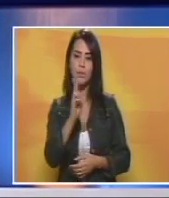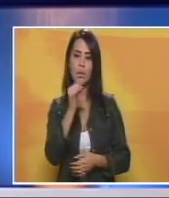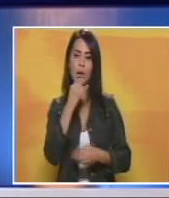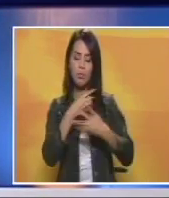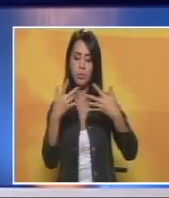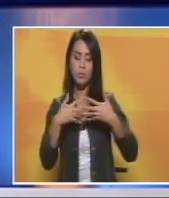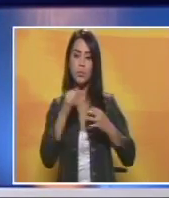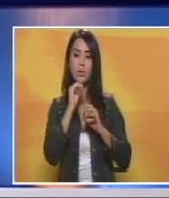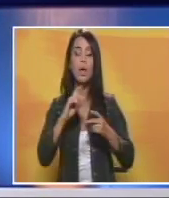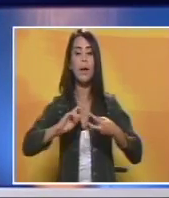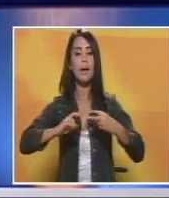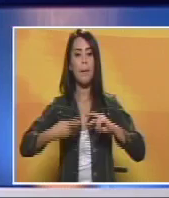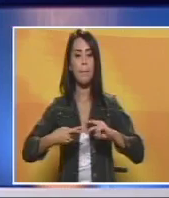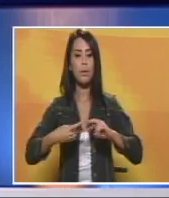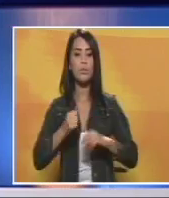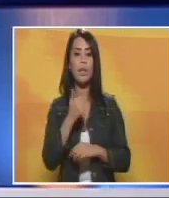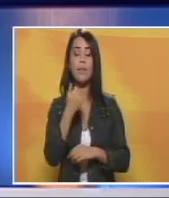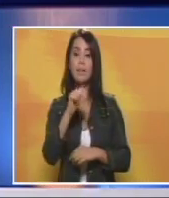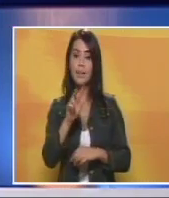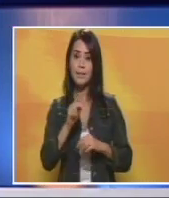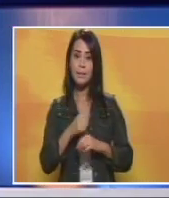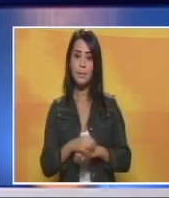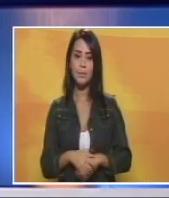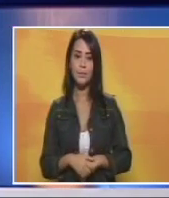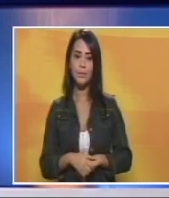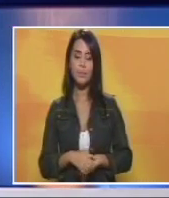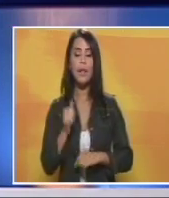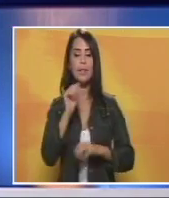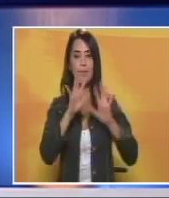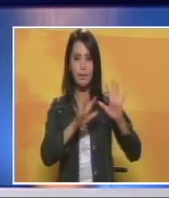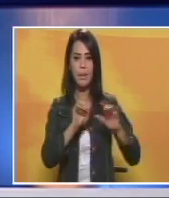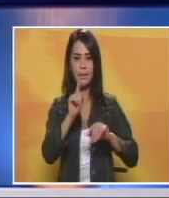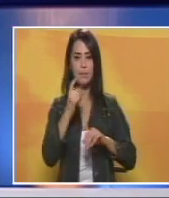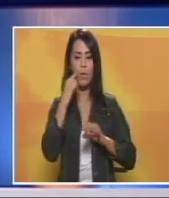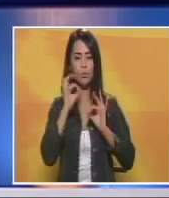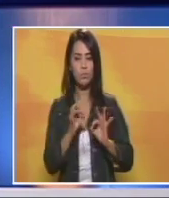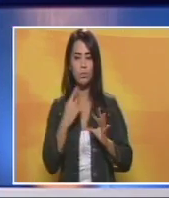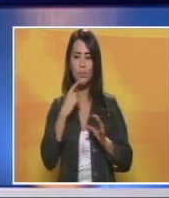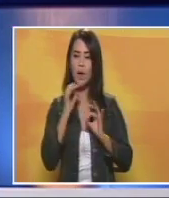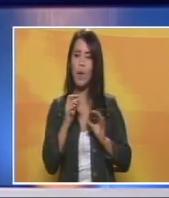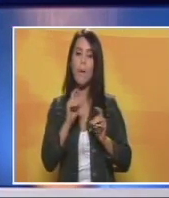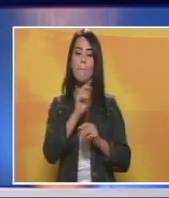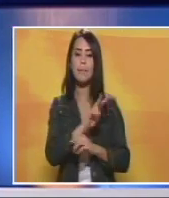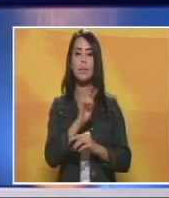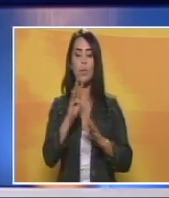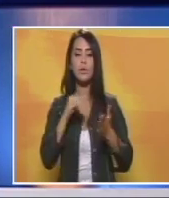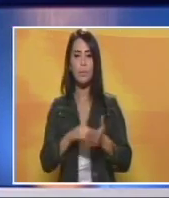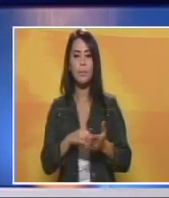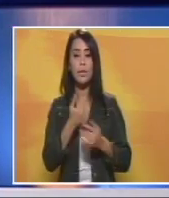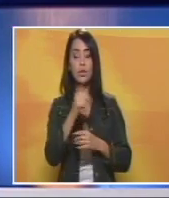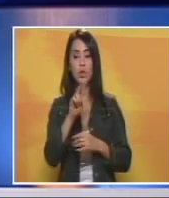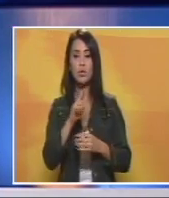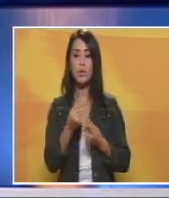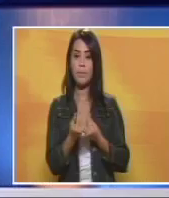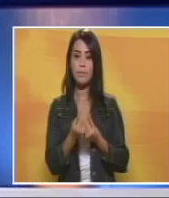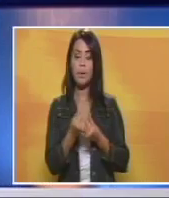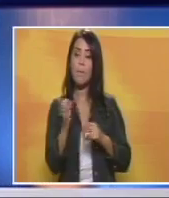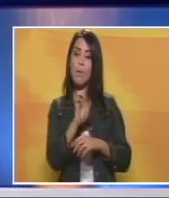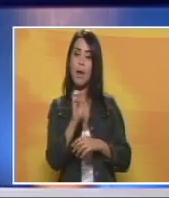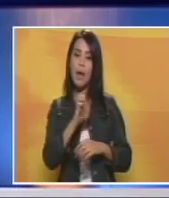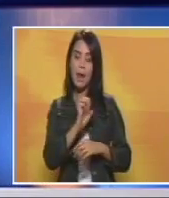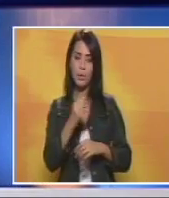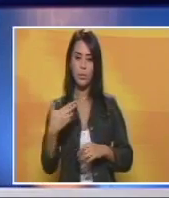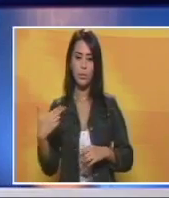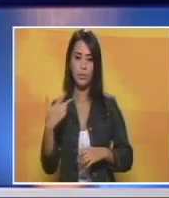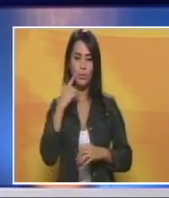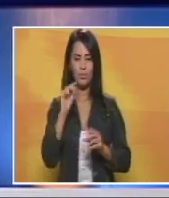que la tasa de cambio de la 17ª subasta del nuevo sistema de tipo de cambio DICON se ubicó en 94.112 bolívares por euro. En